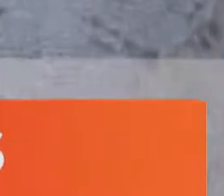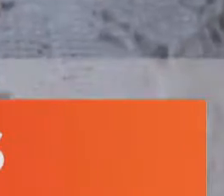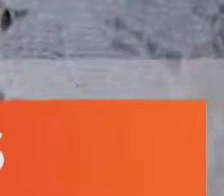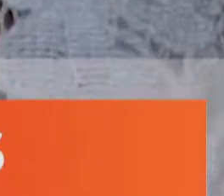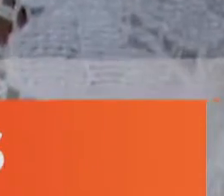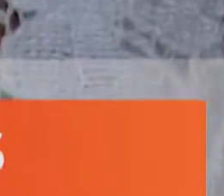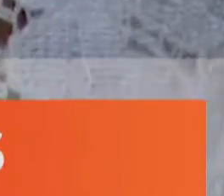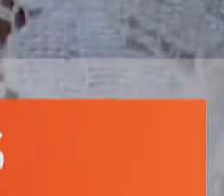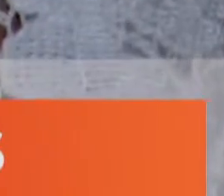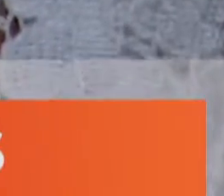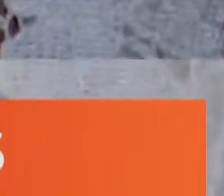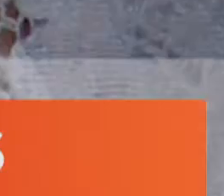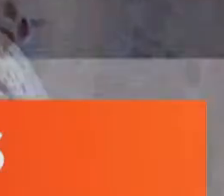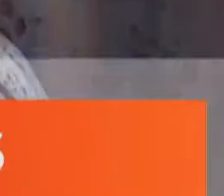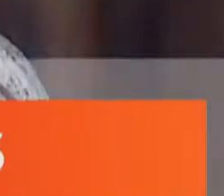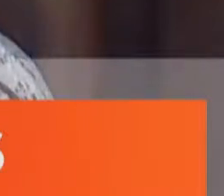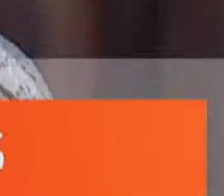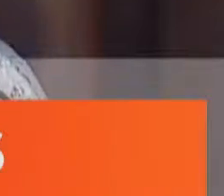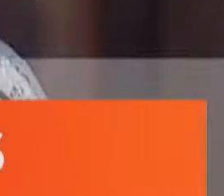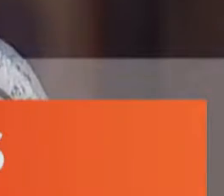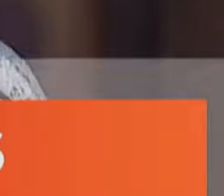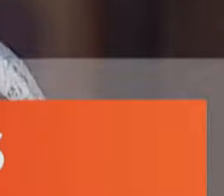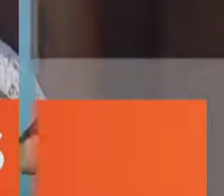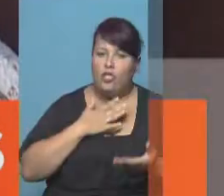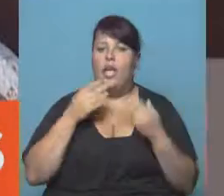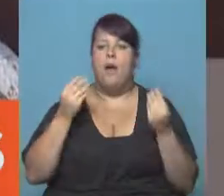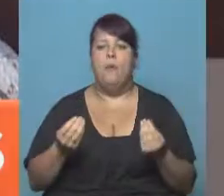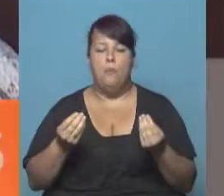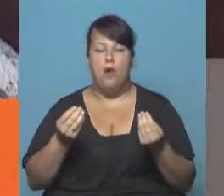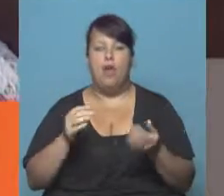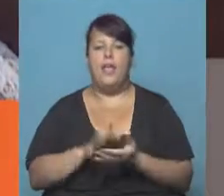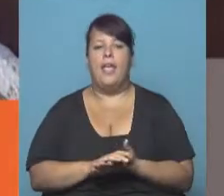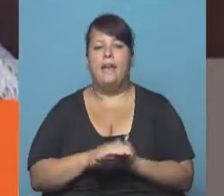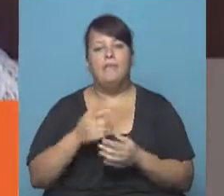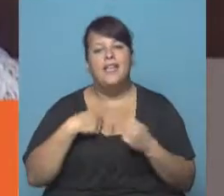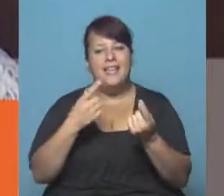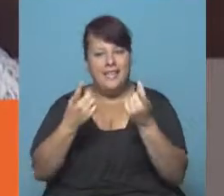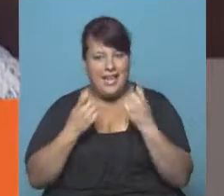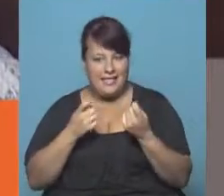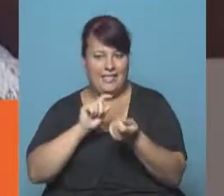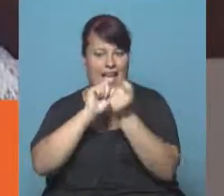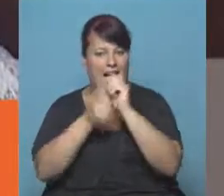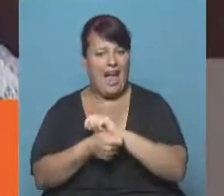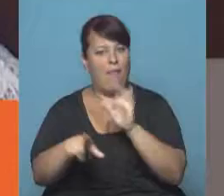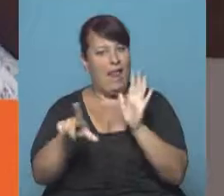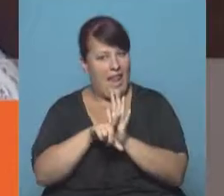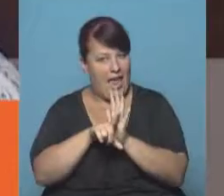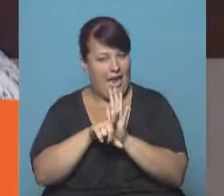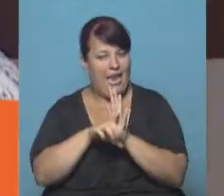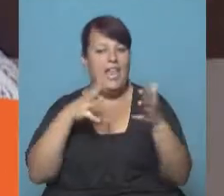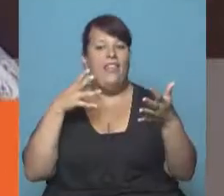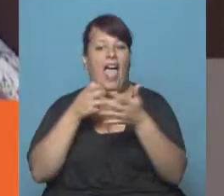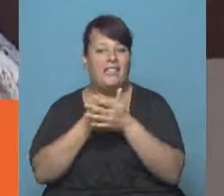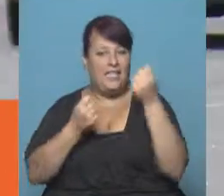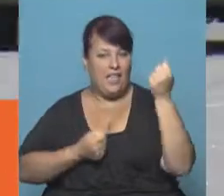a su hijo kevin estoy satisfecha en el sentido de que necesitábamos un cambio en la ley de delitos